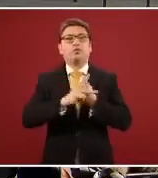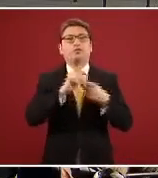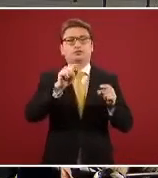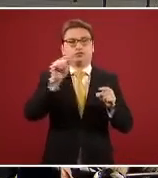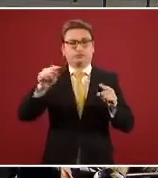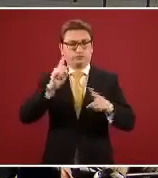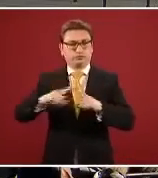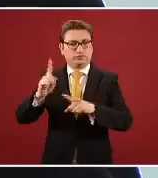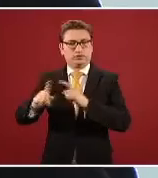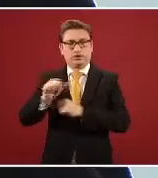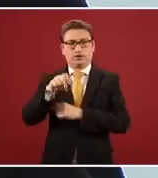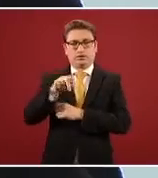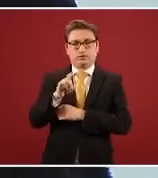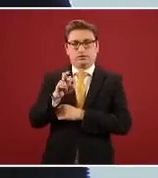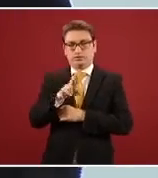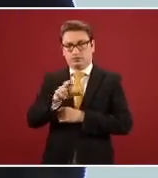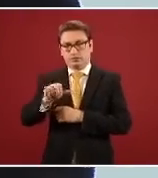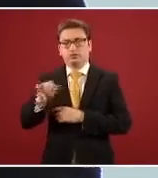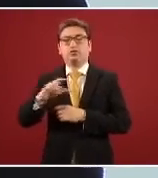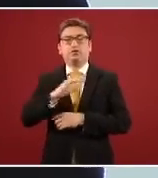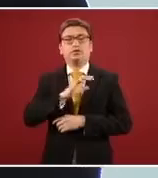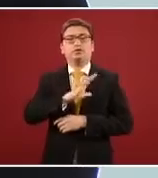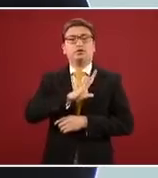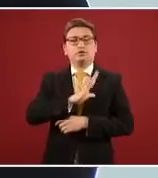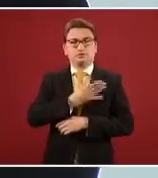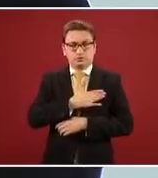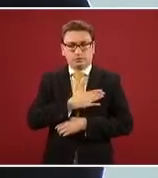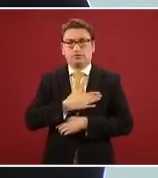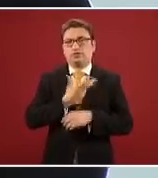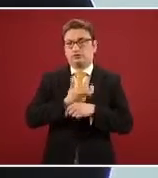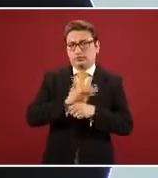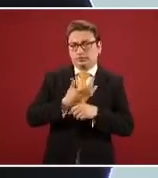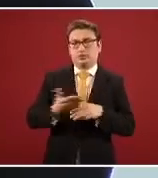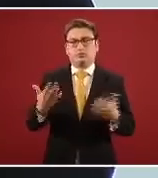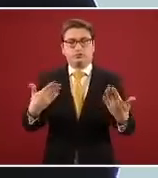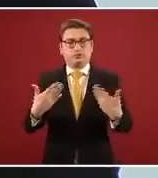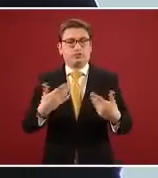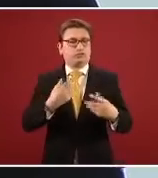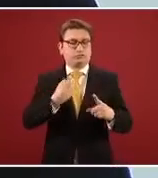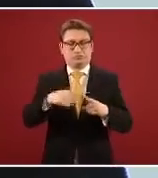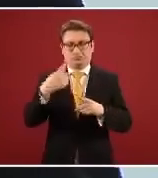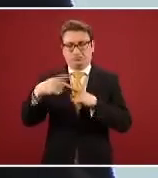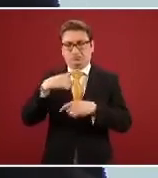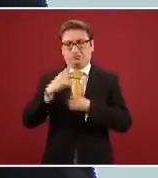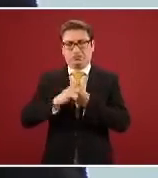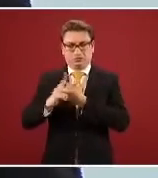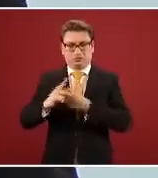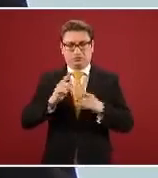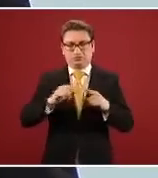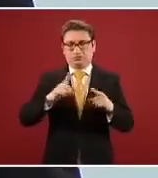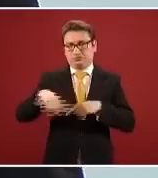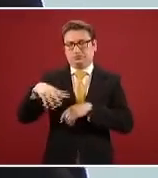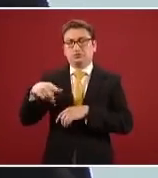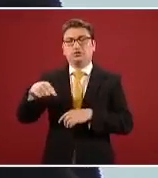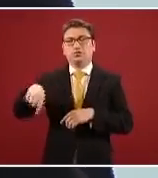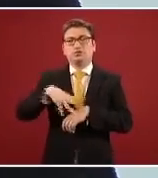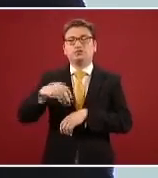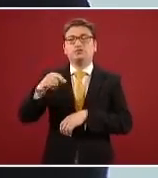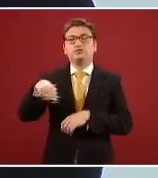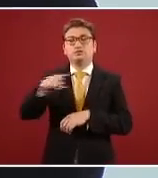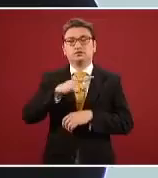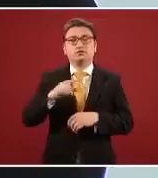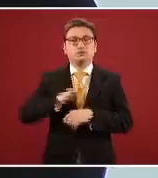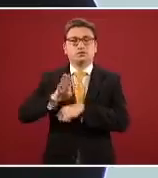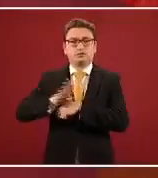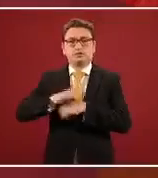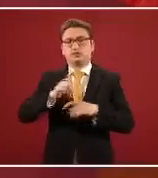como Andorra, España, Estados Unidos, Panamá, entre otros espacios, Suiza, Brasil, entre